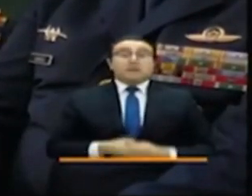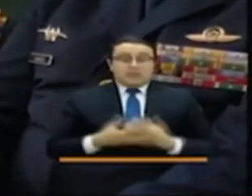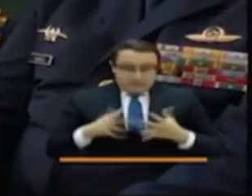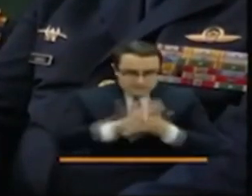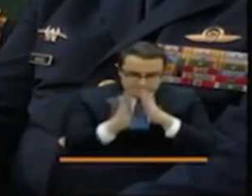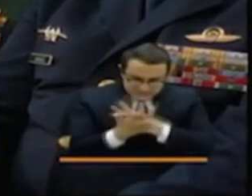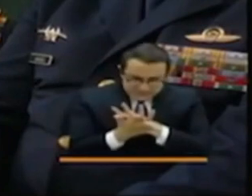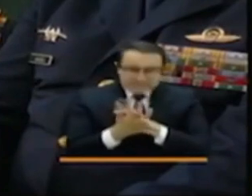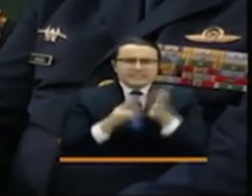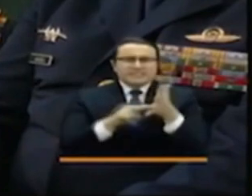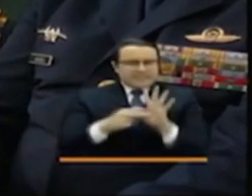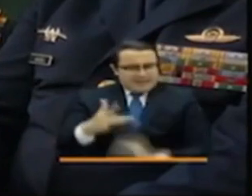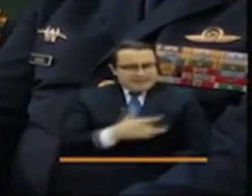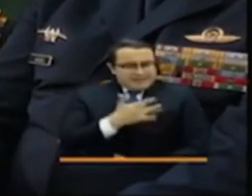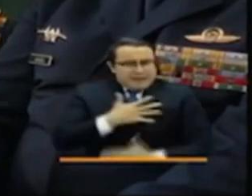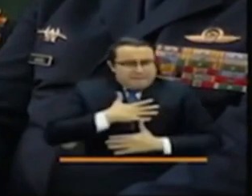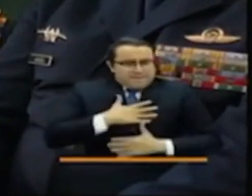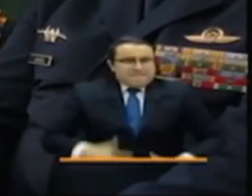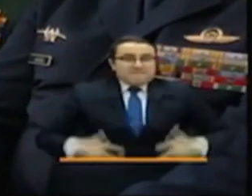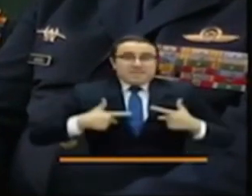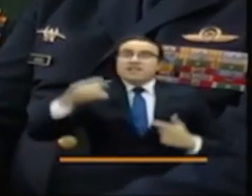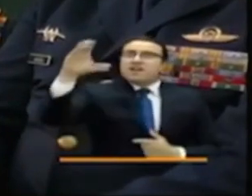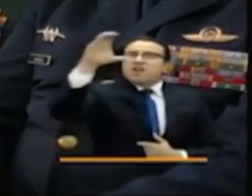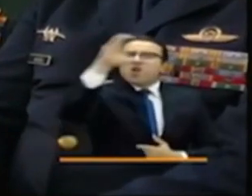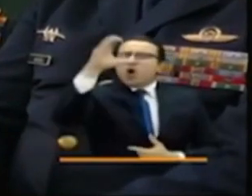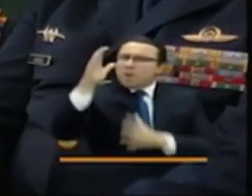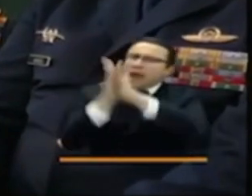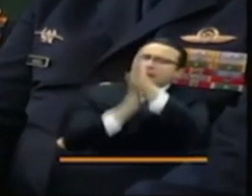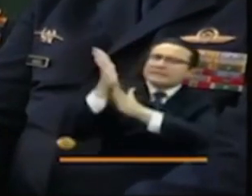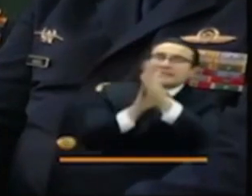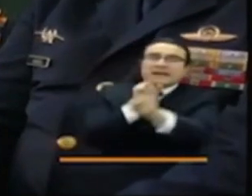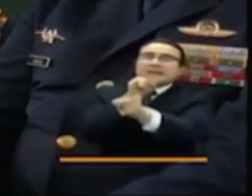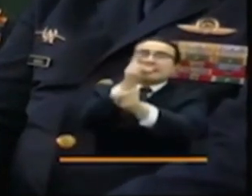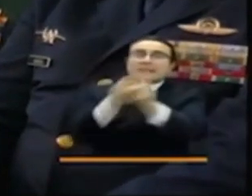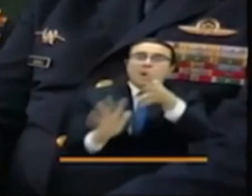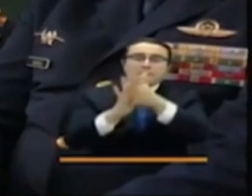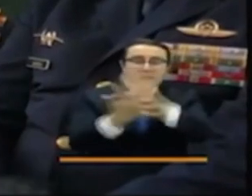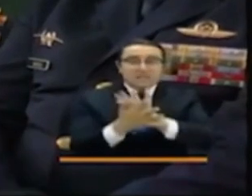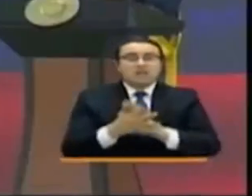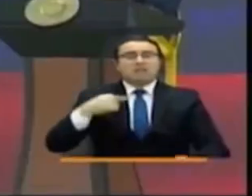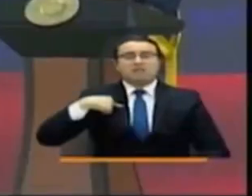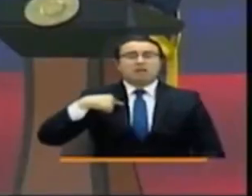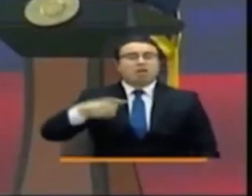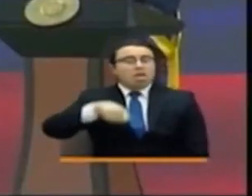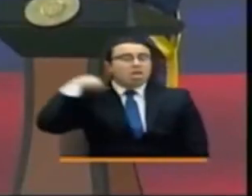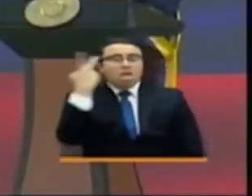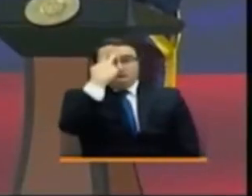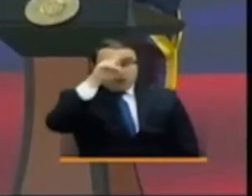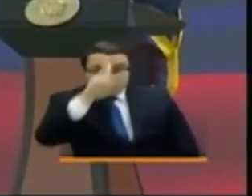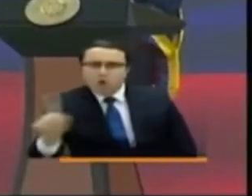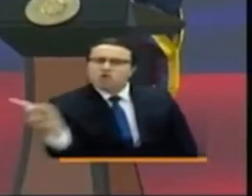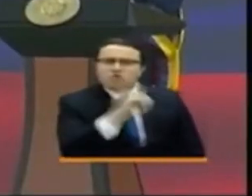vida, es la esperanza de Colombia. No podemos fallarle a la sociedad colombiana. Los muertos